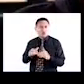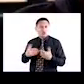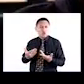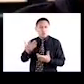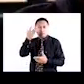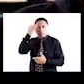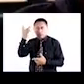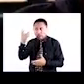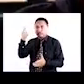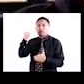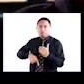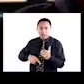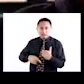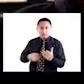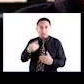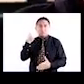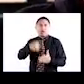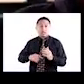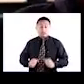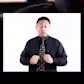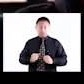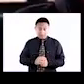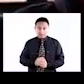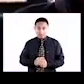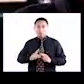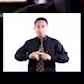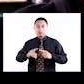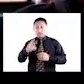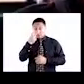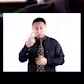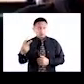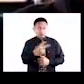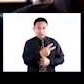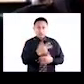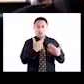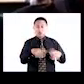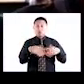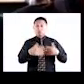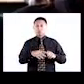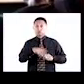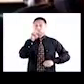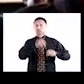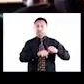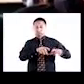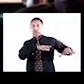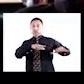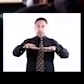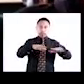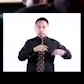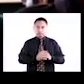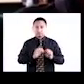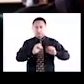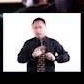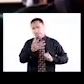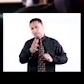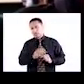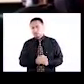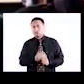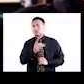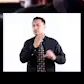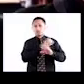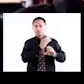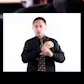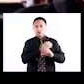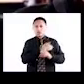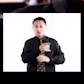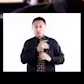conocer más cuál fue la causa, cuál fue la magnitud de estos sismos, pero sabemos los daños que causaron y a partir de esos daños se hace la